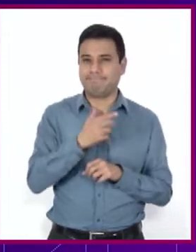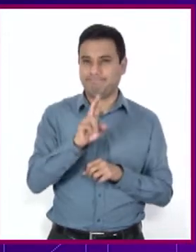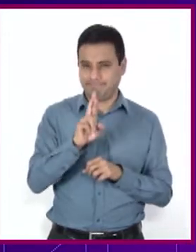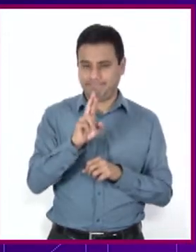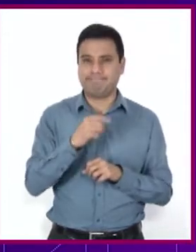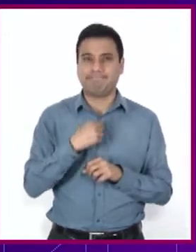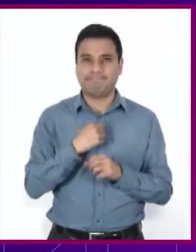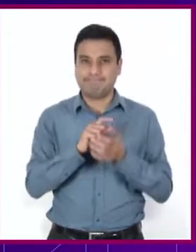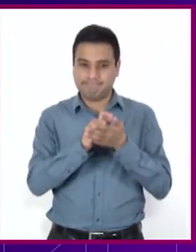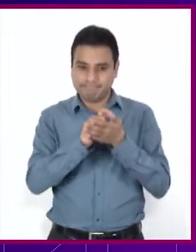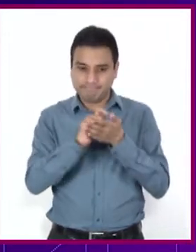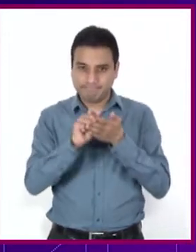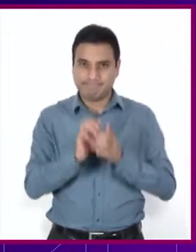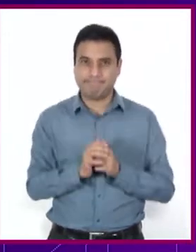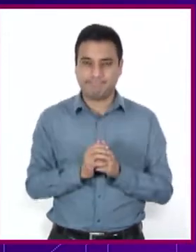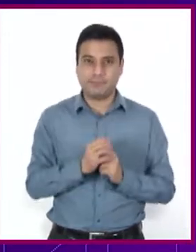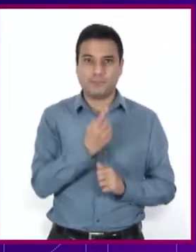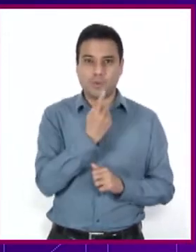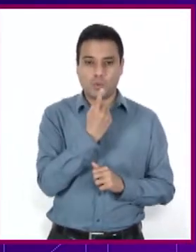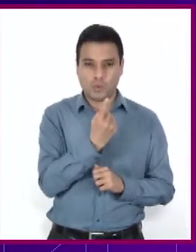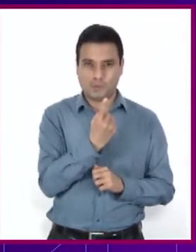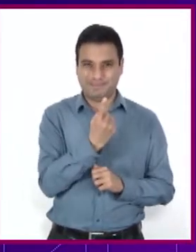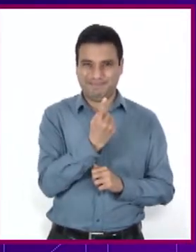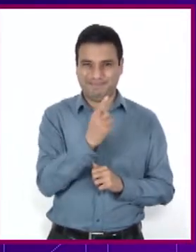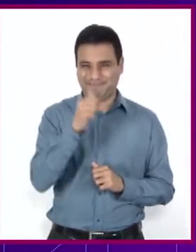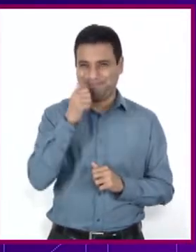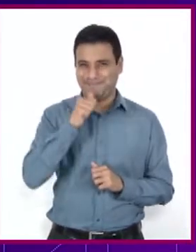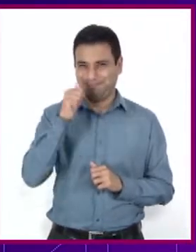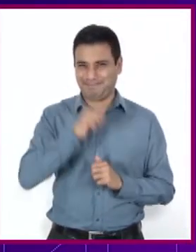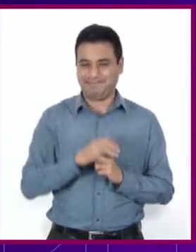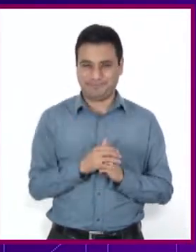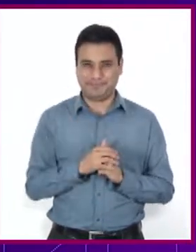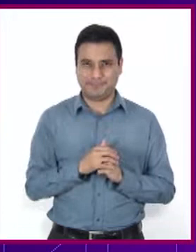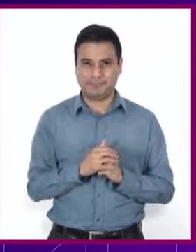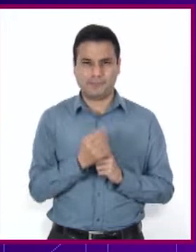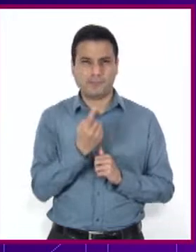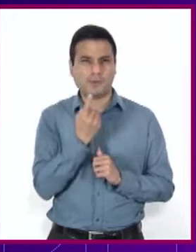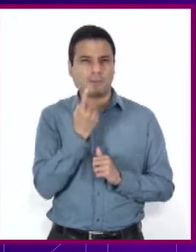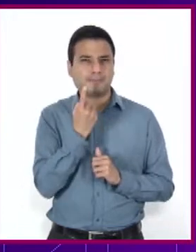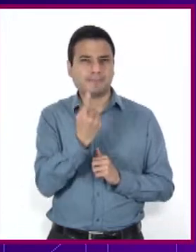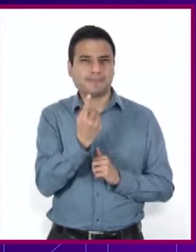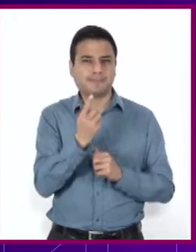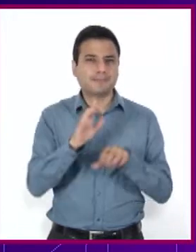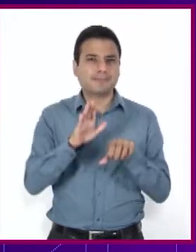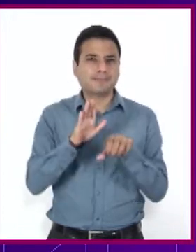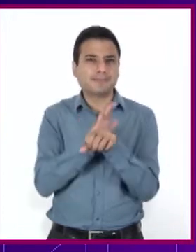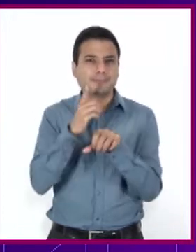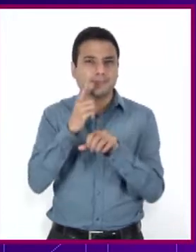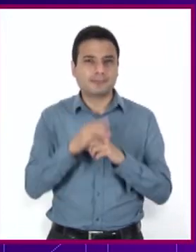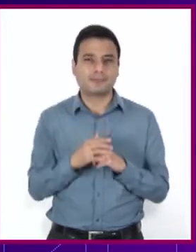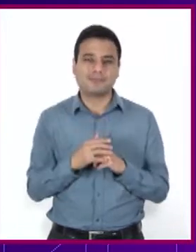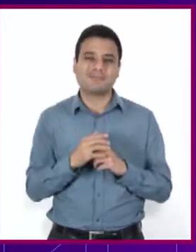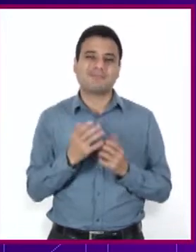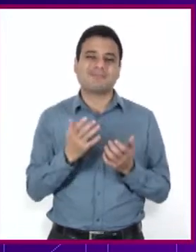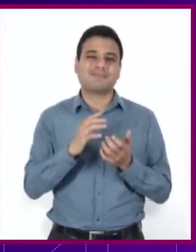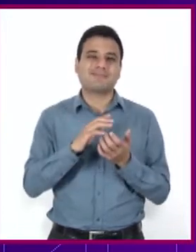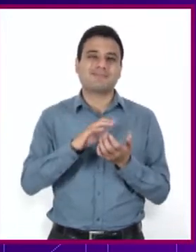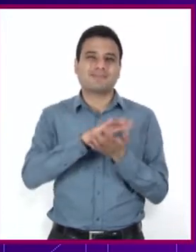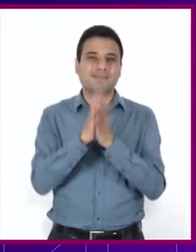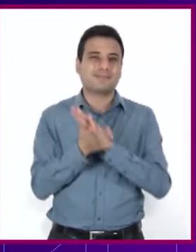le escribimos un 1 en el denominador para representarlo en forma fraccionaria.